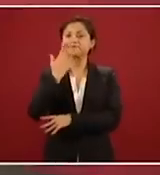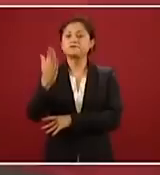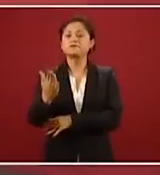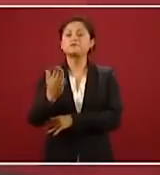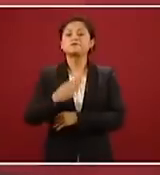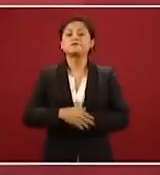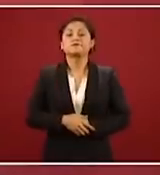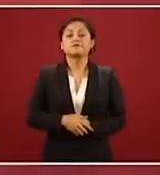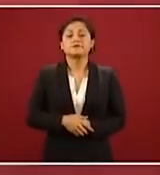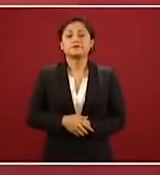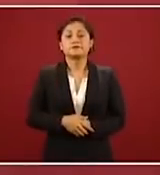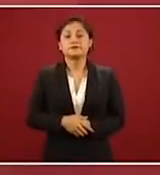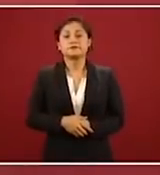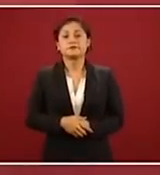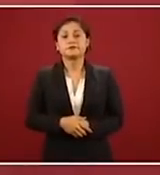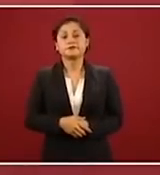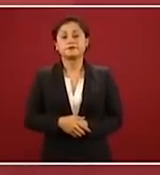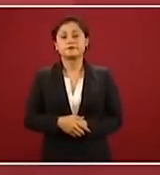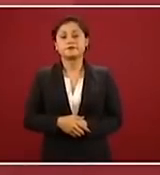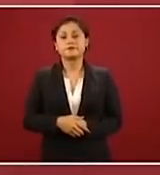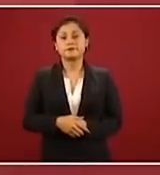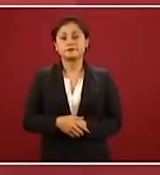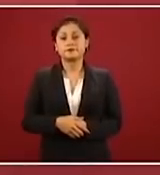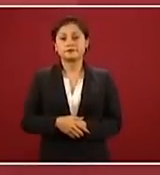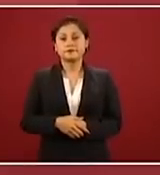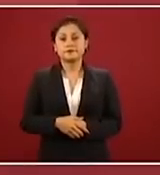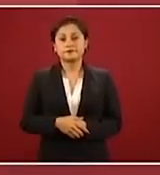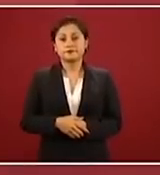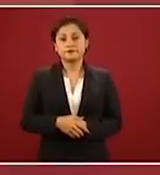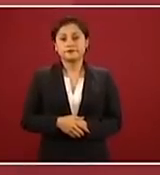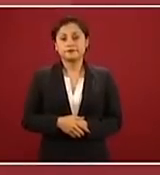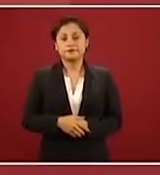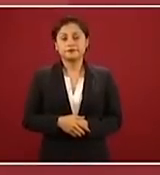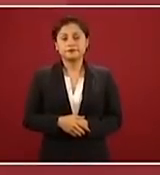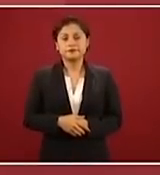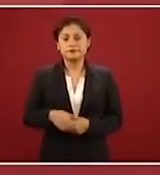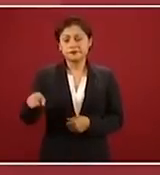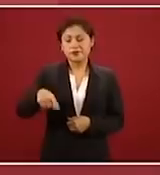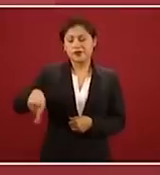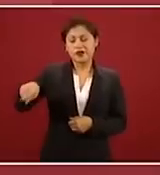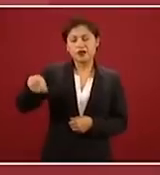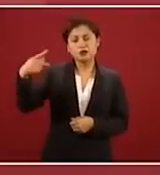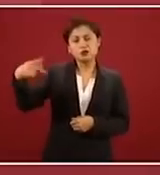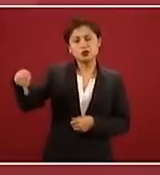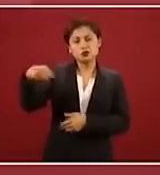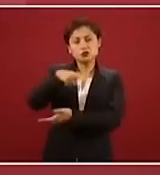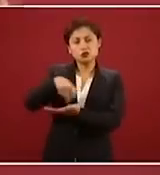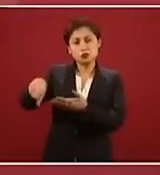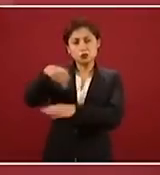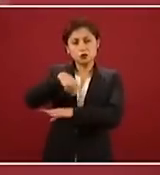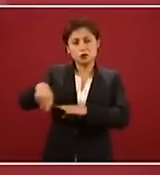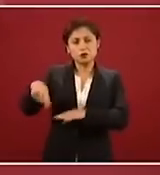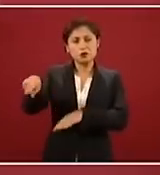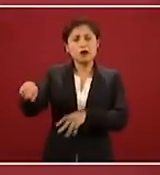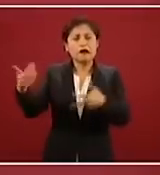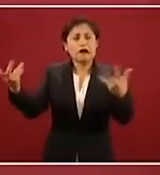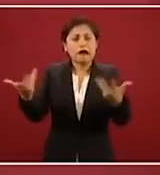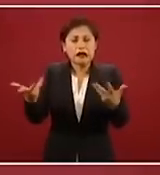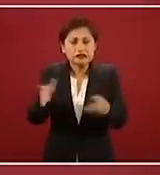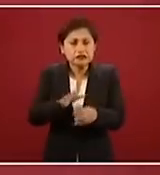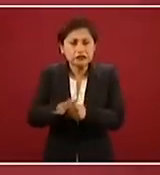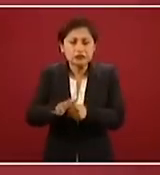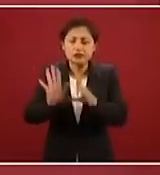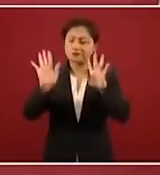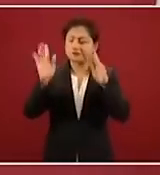independientemente de si van a entregar los boletos a la gente,